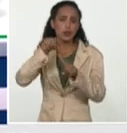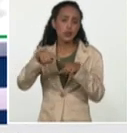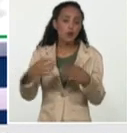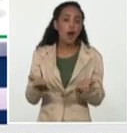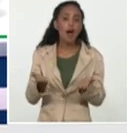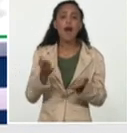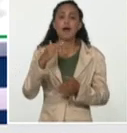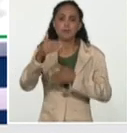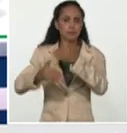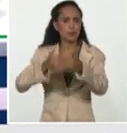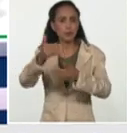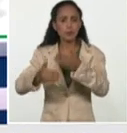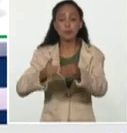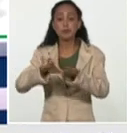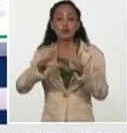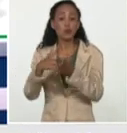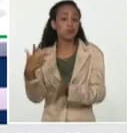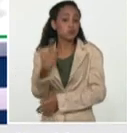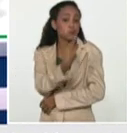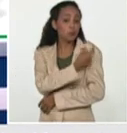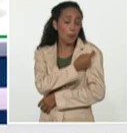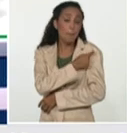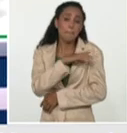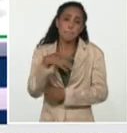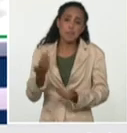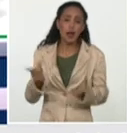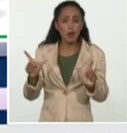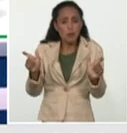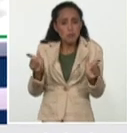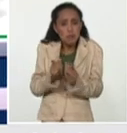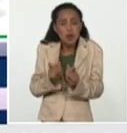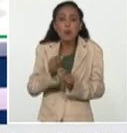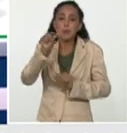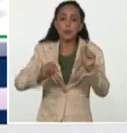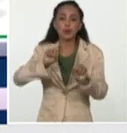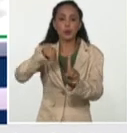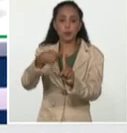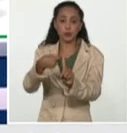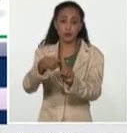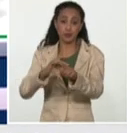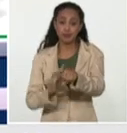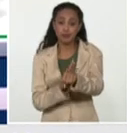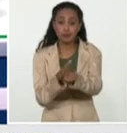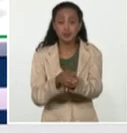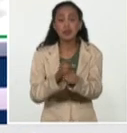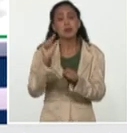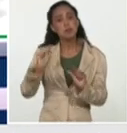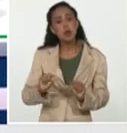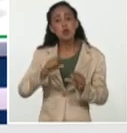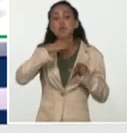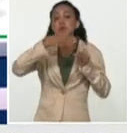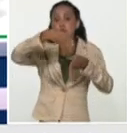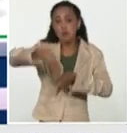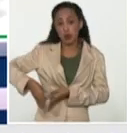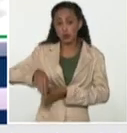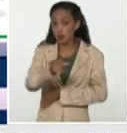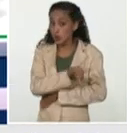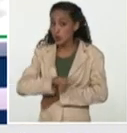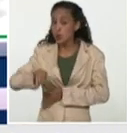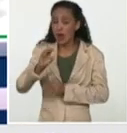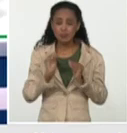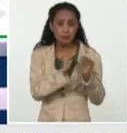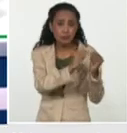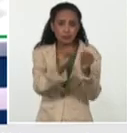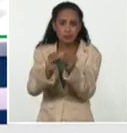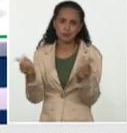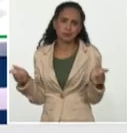anti-COVID-19 para contribuir a la disminución de enfermos y fallecidos, además de potenciar un posible decrecimiento de la transmisión.